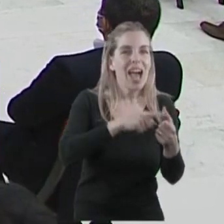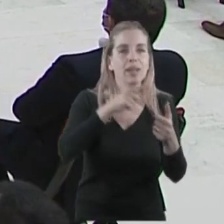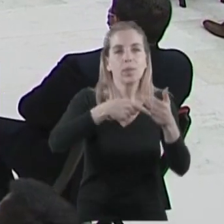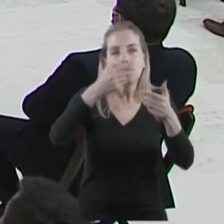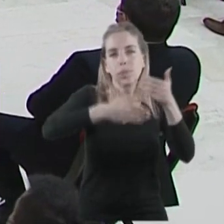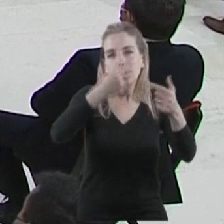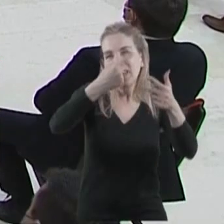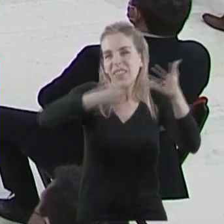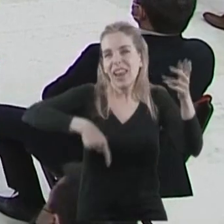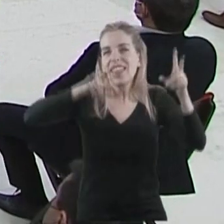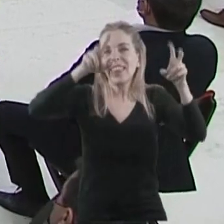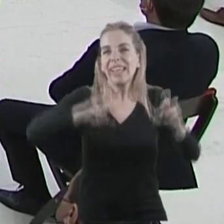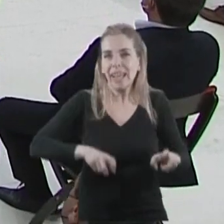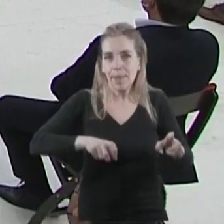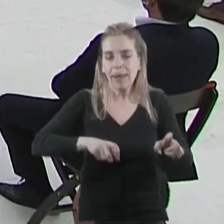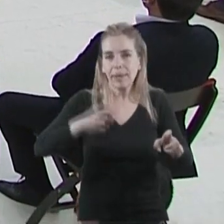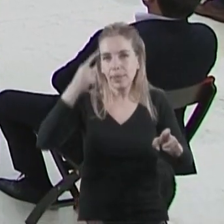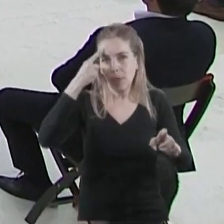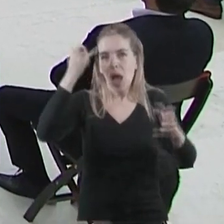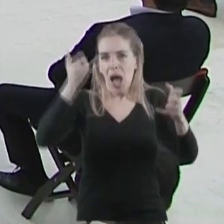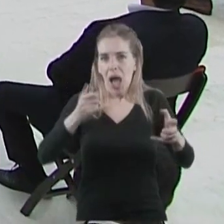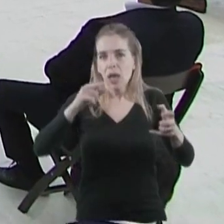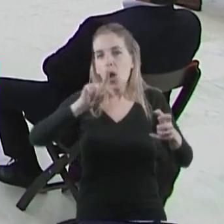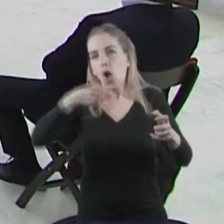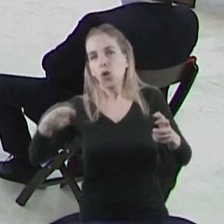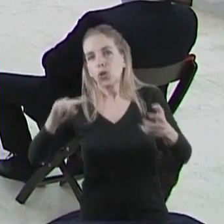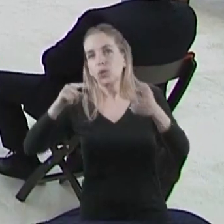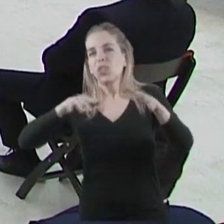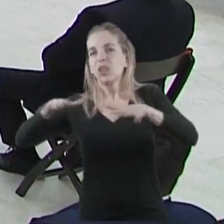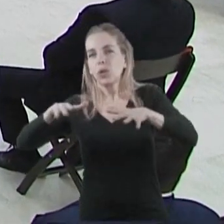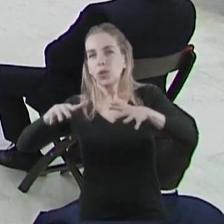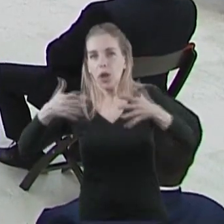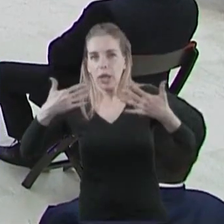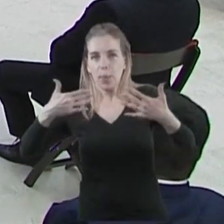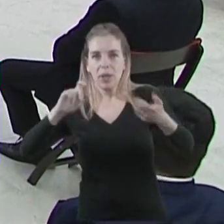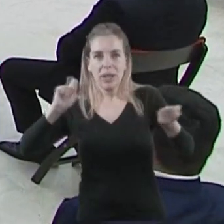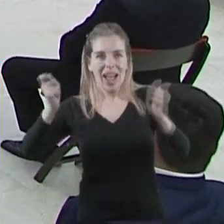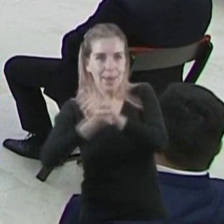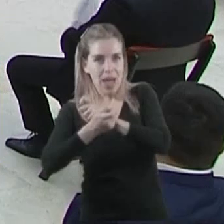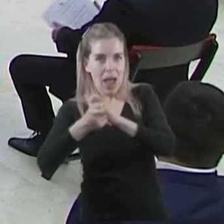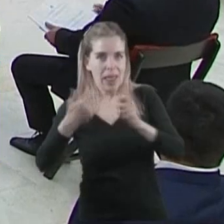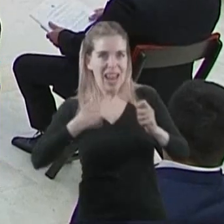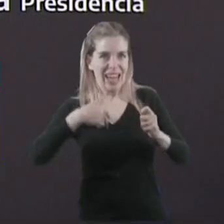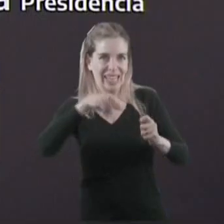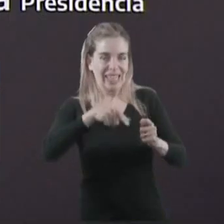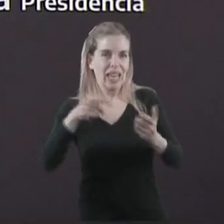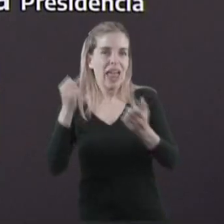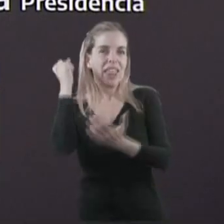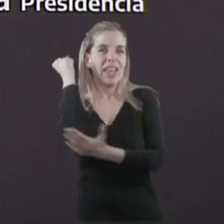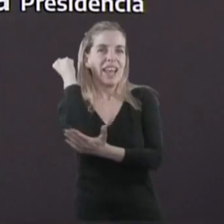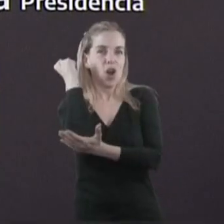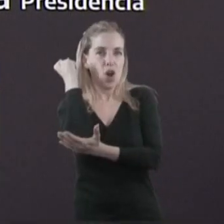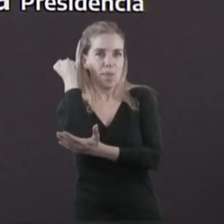hacia adelante con respecto a la alternativa que Argentina podría sostener desde el punto de vista económico